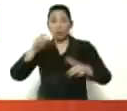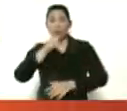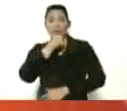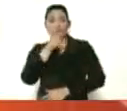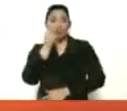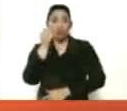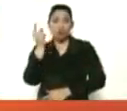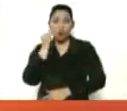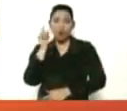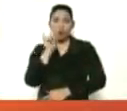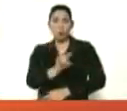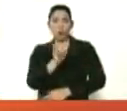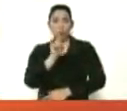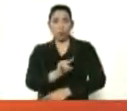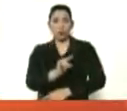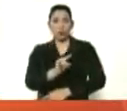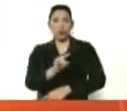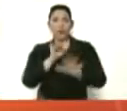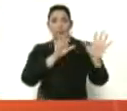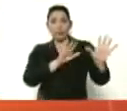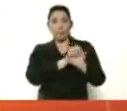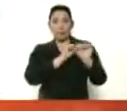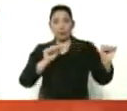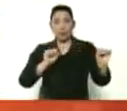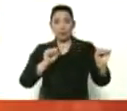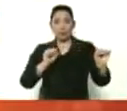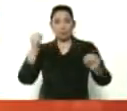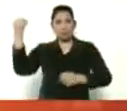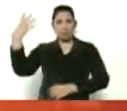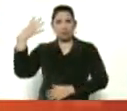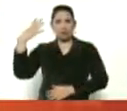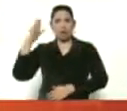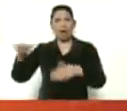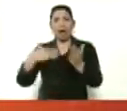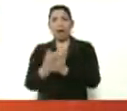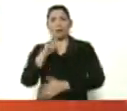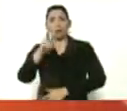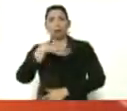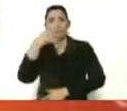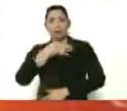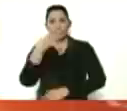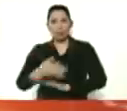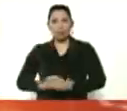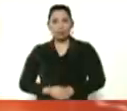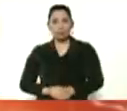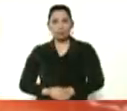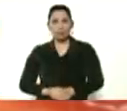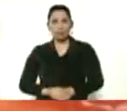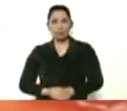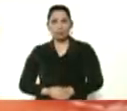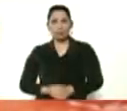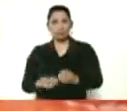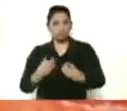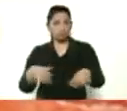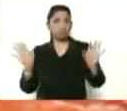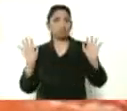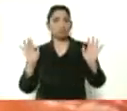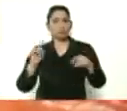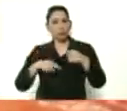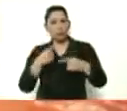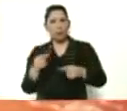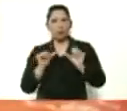edad, el lunes de 10 de la mañana, buen sol, a 2 de la tarde, ¿verdad? Y luego